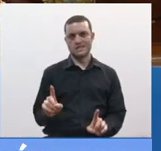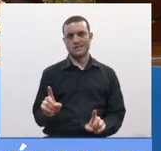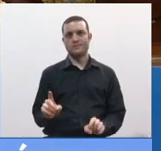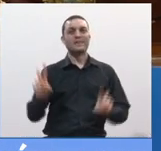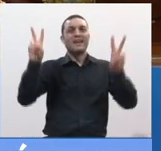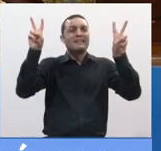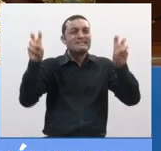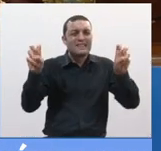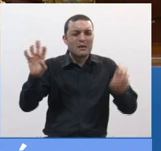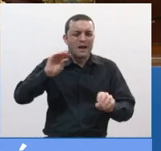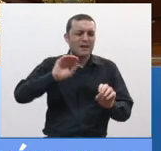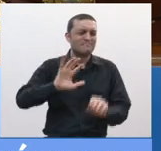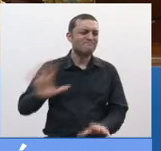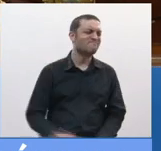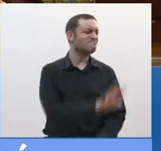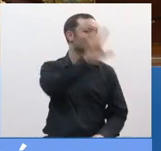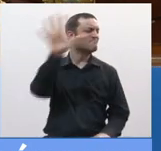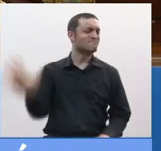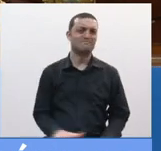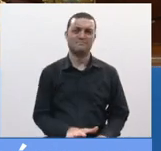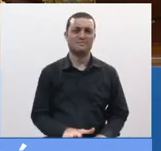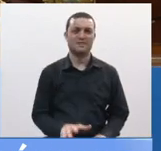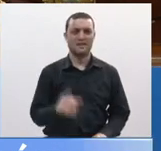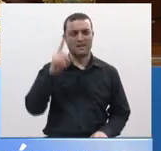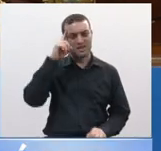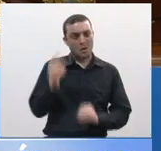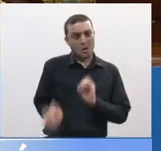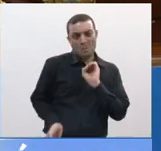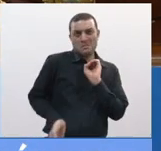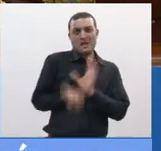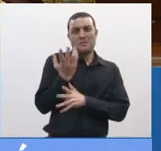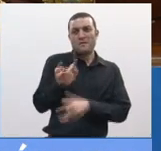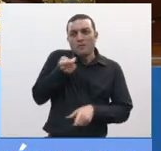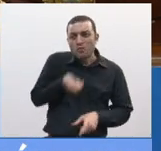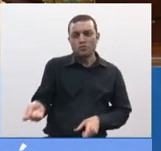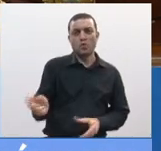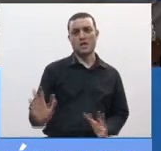Inventaron una causa, pusieron a cargo un juez, trabajaban con